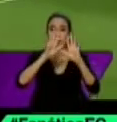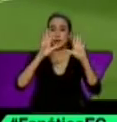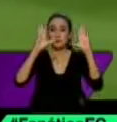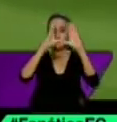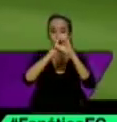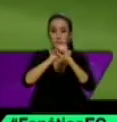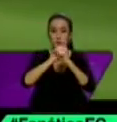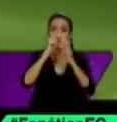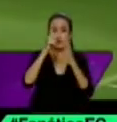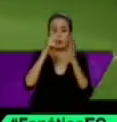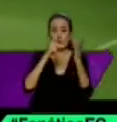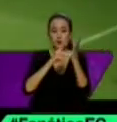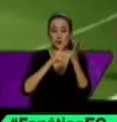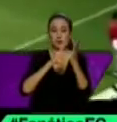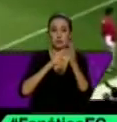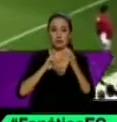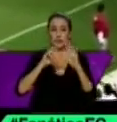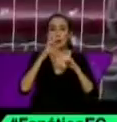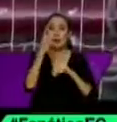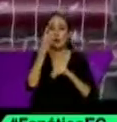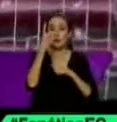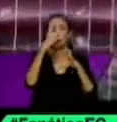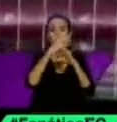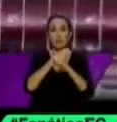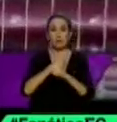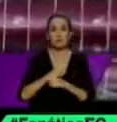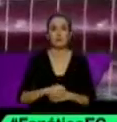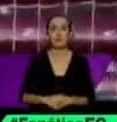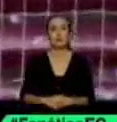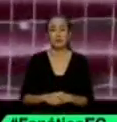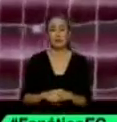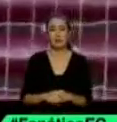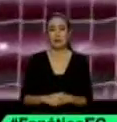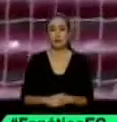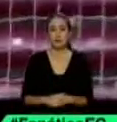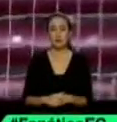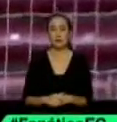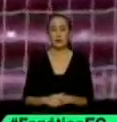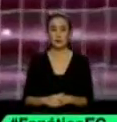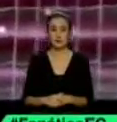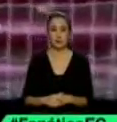en nuestra edición de las 23 horas de Fanático.